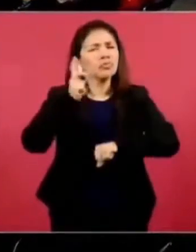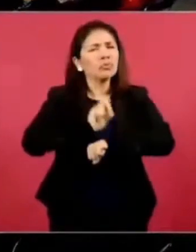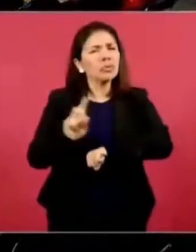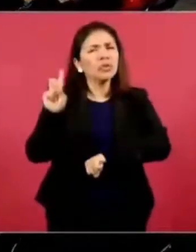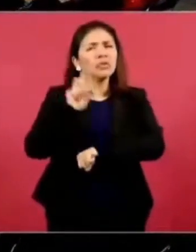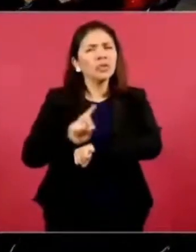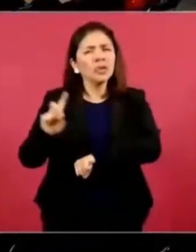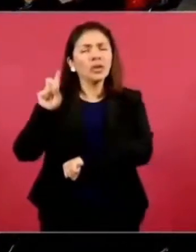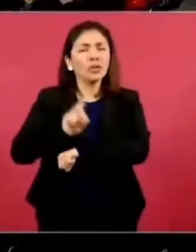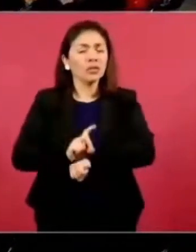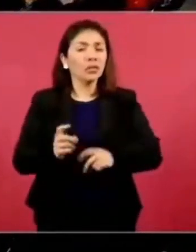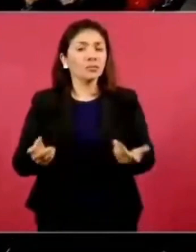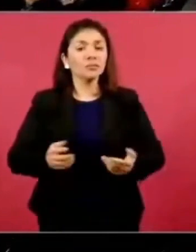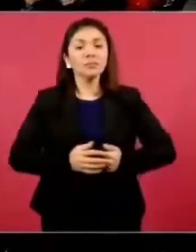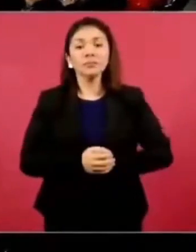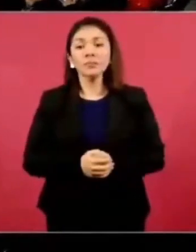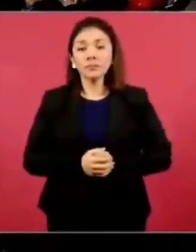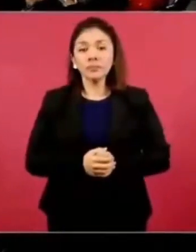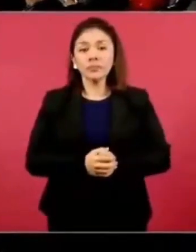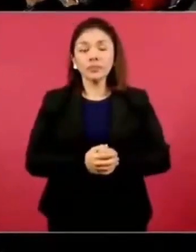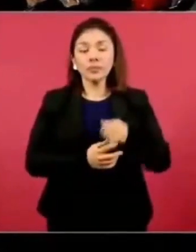días.